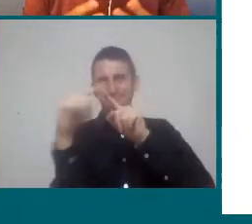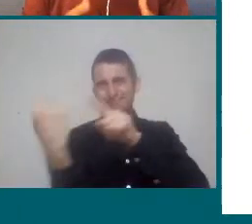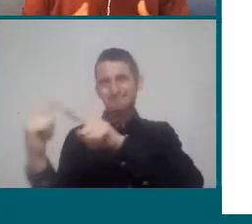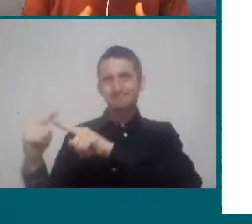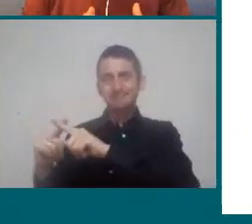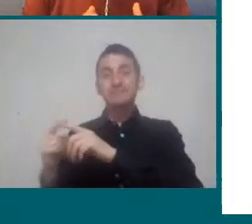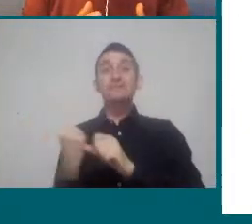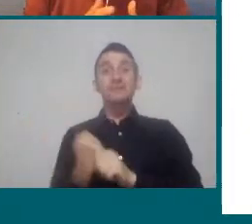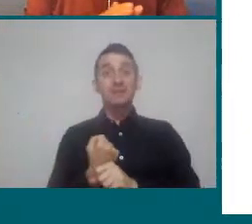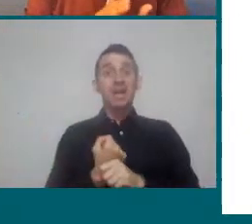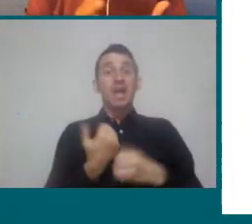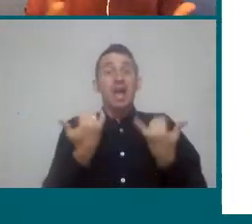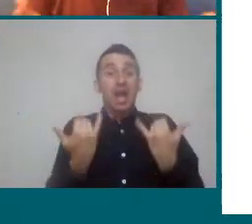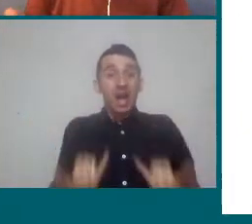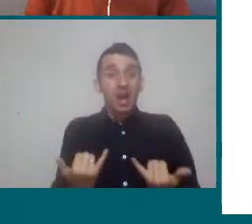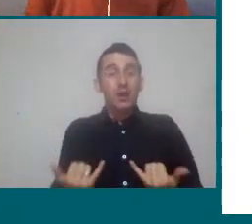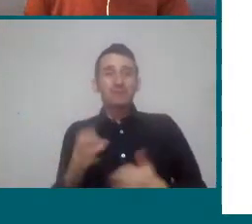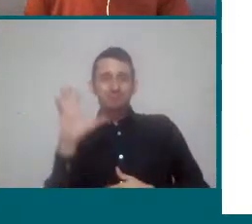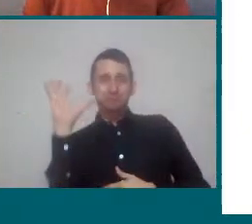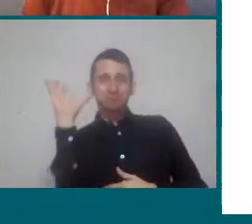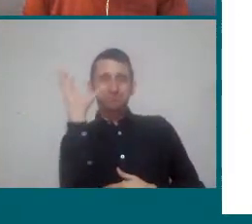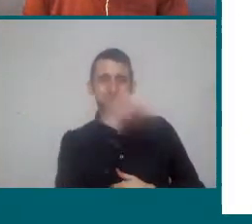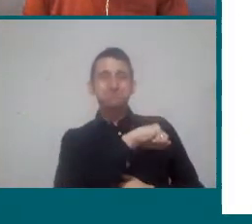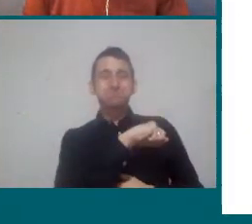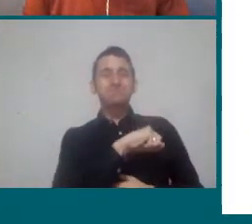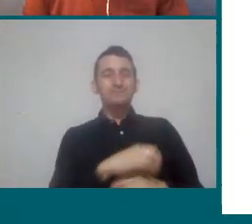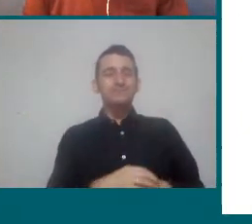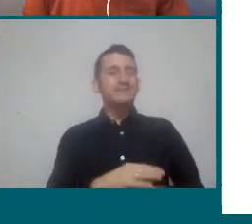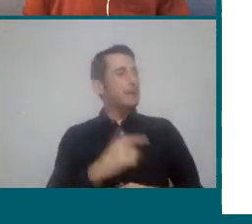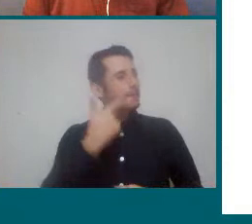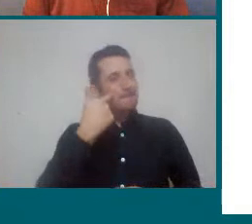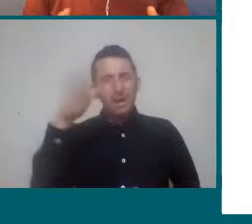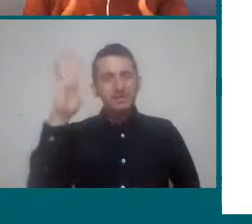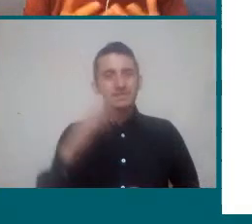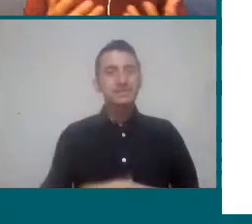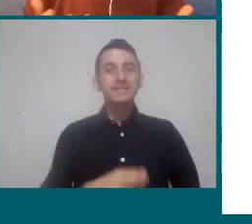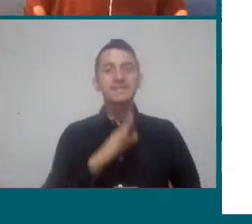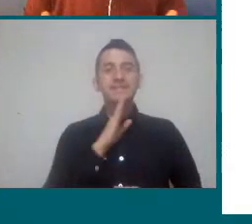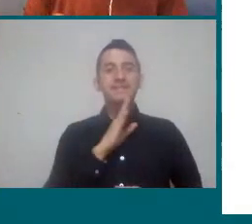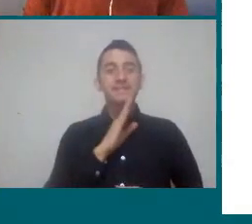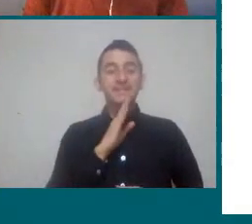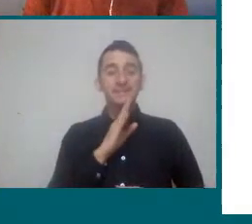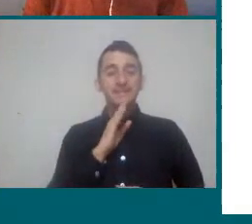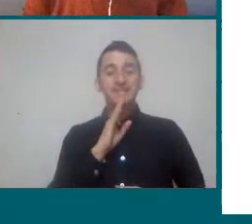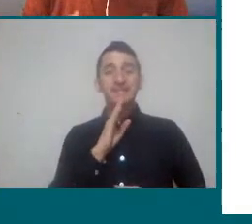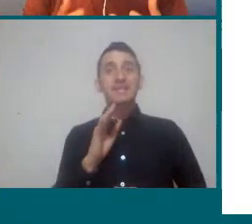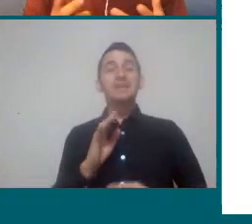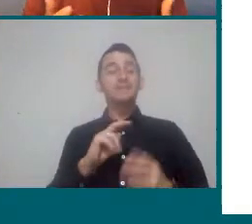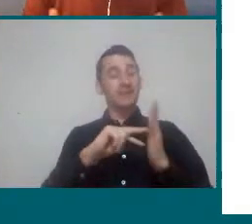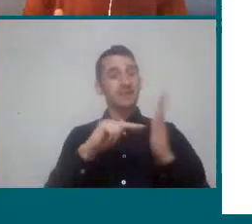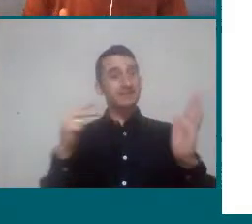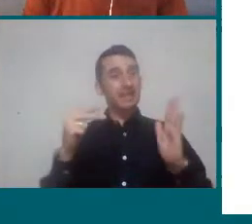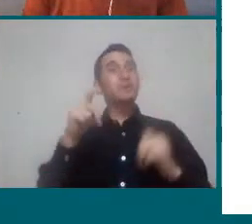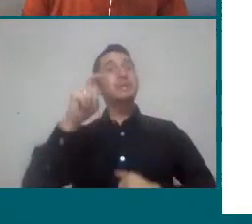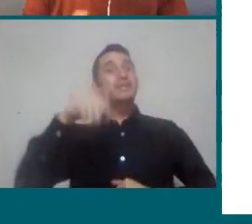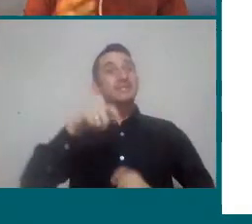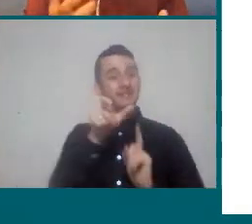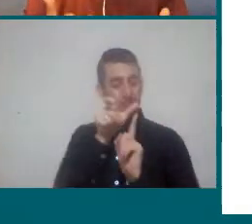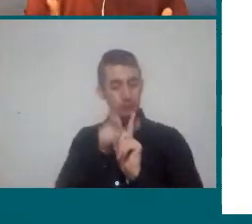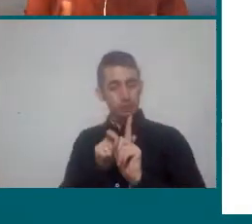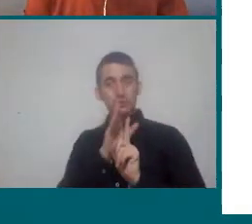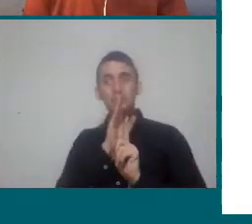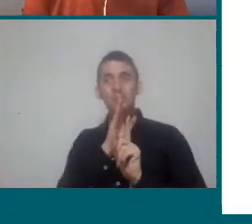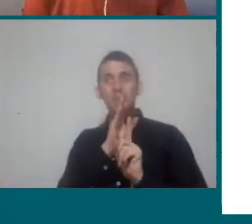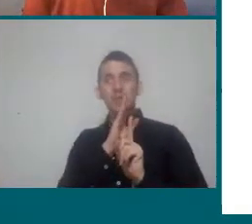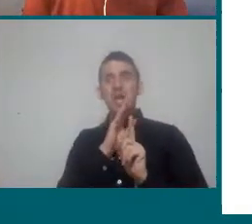ha expresado o ha dejado por encima que tenemos un amplio uso de la tecnología a nivel de usuario, de